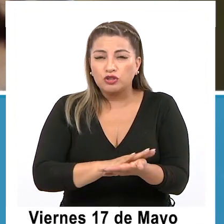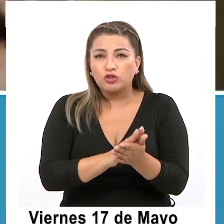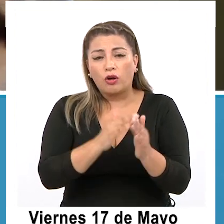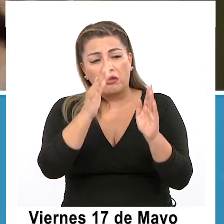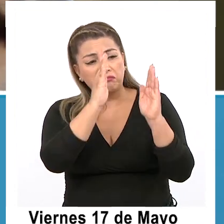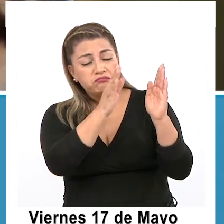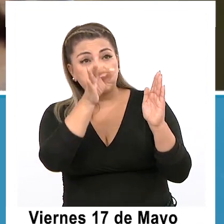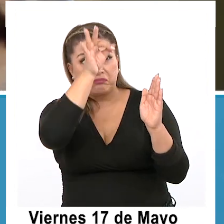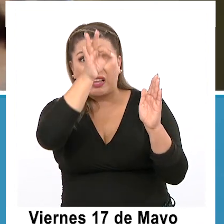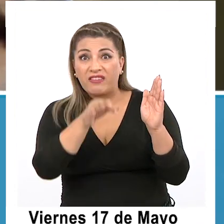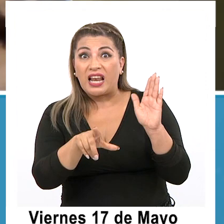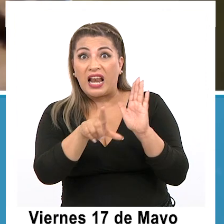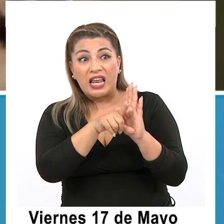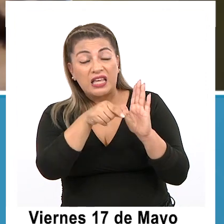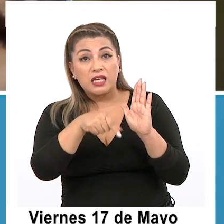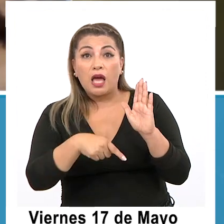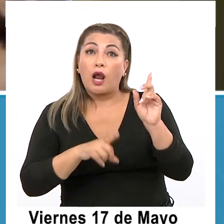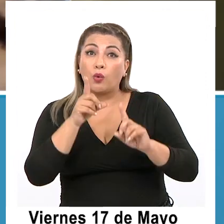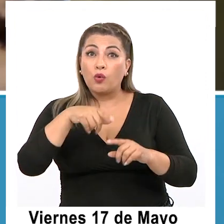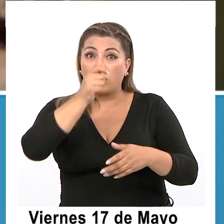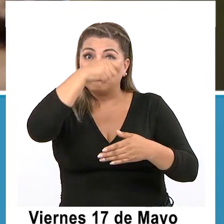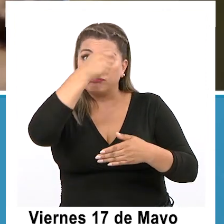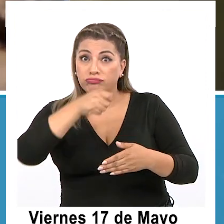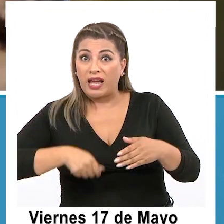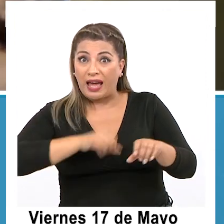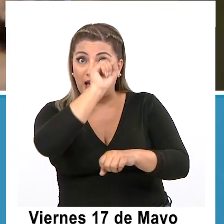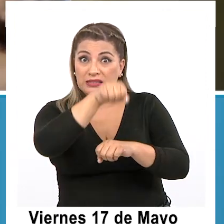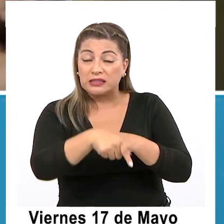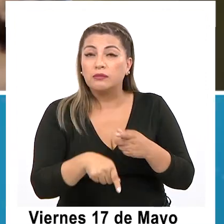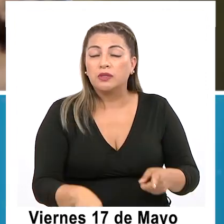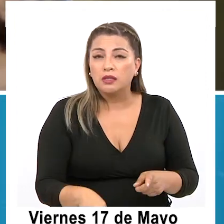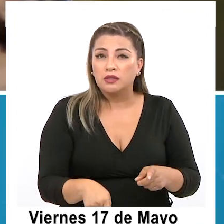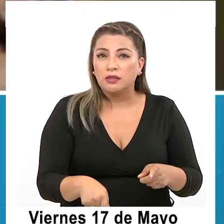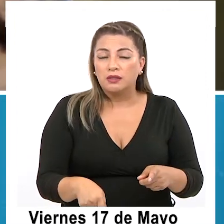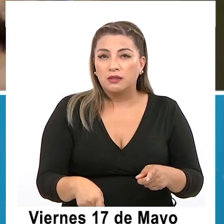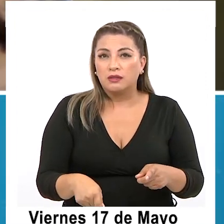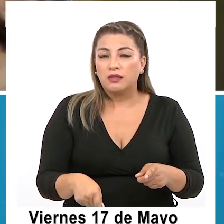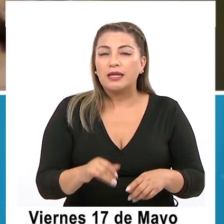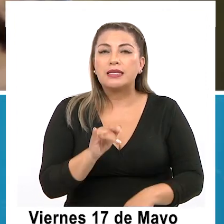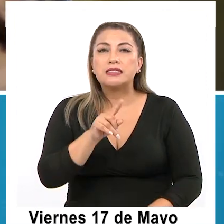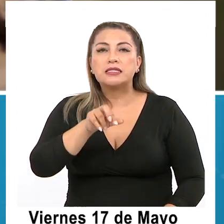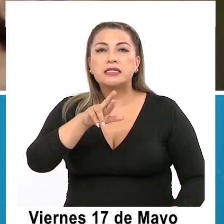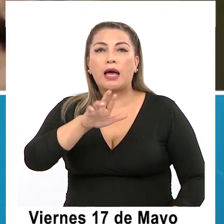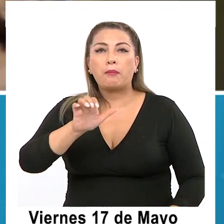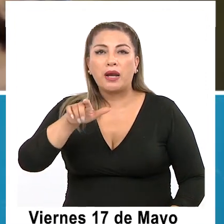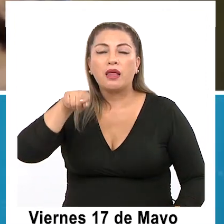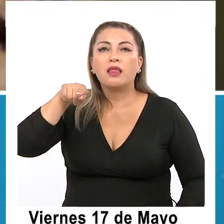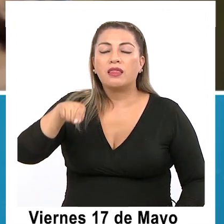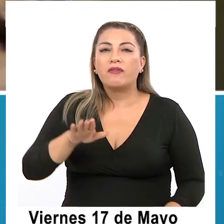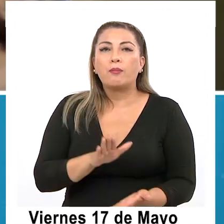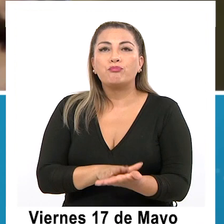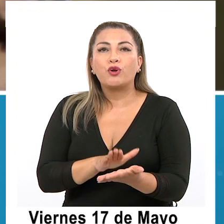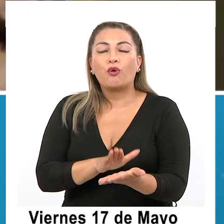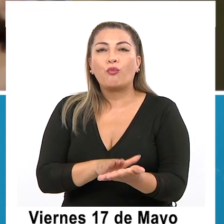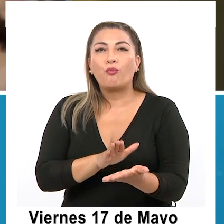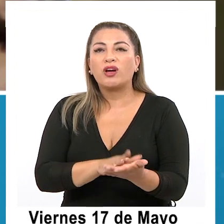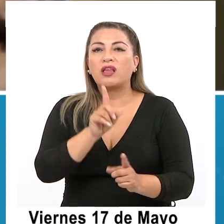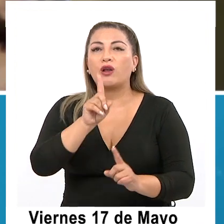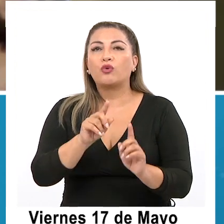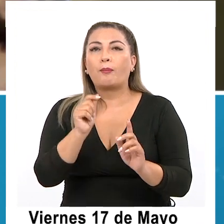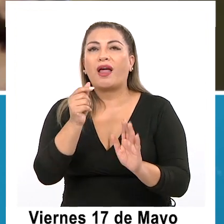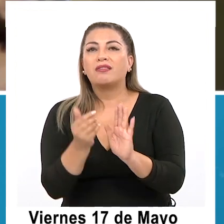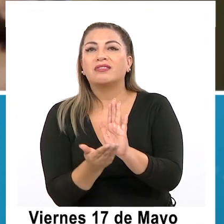límites indicados por la ley y si lo acepta. En caso de que lo acepte, serán, ¿cierto?, las ISAPRES las que tendrán que proponer, ¿cierto?, estos